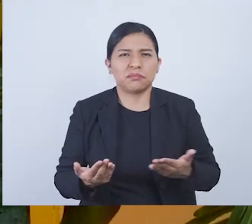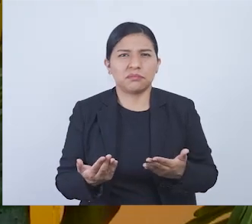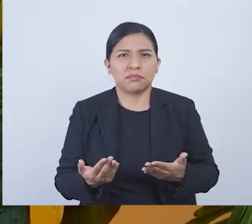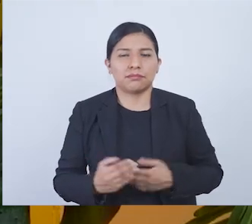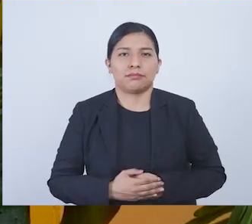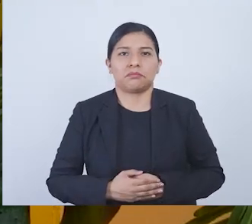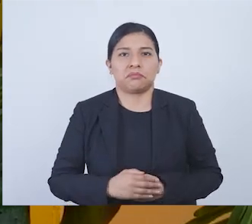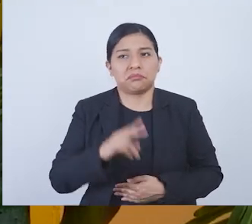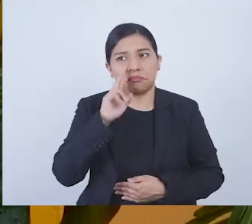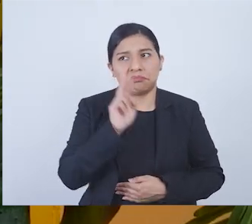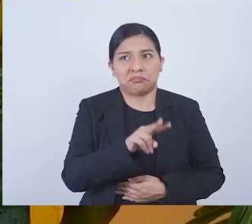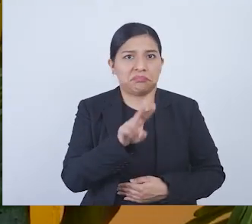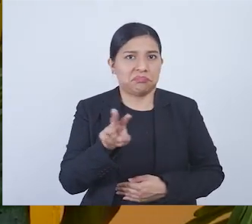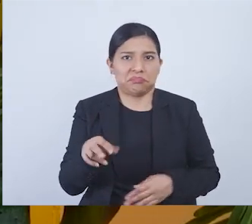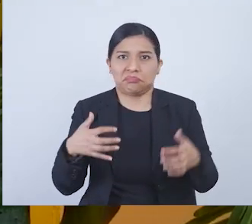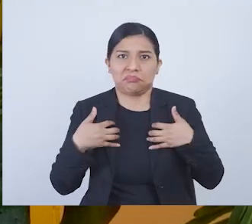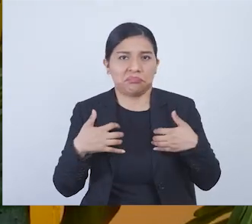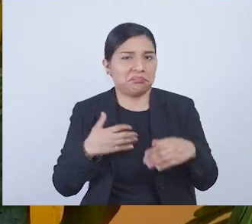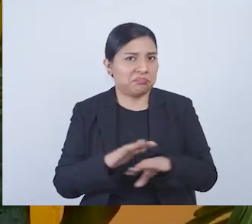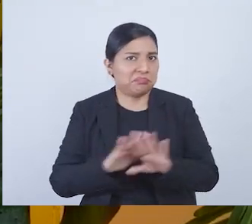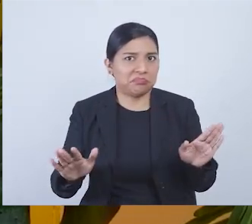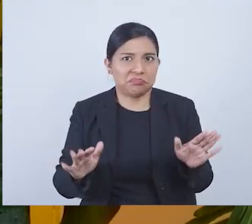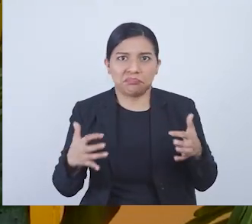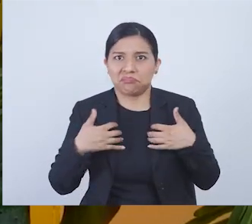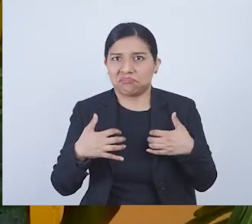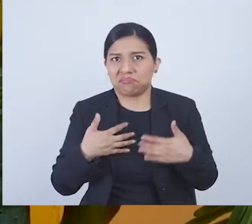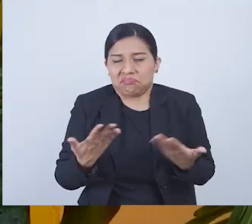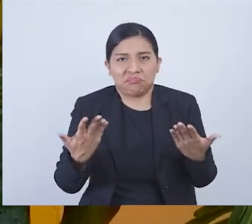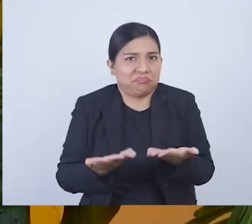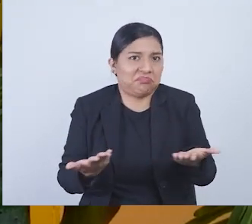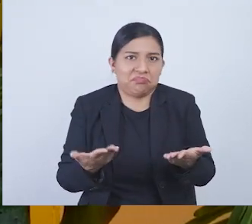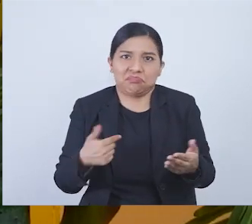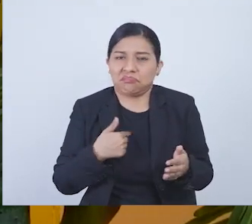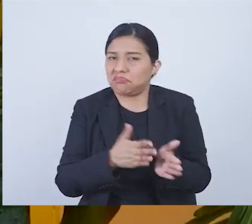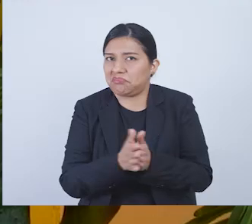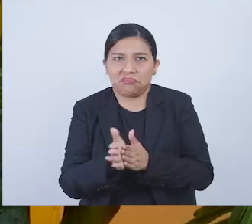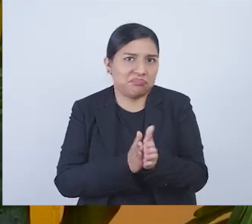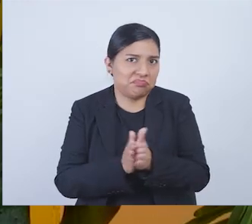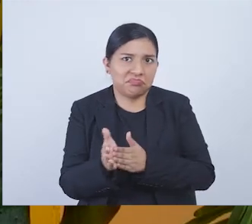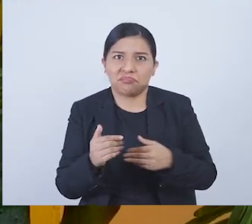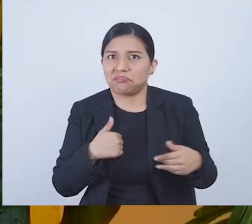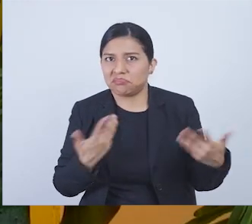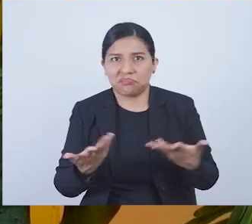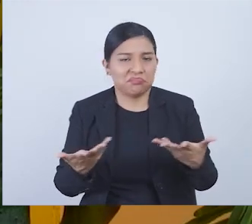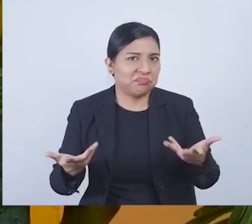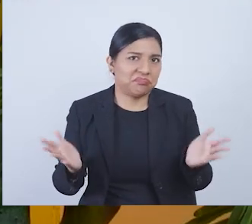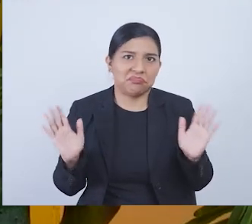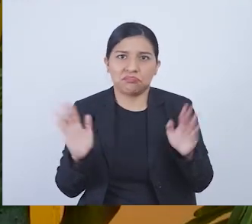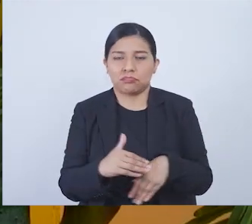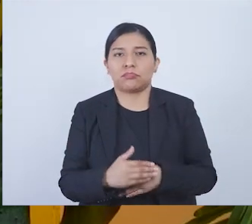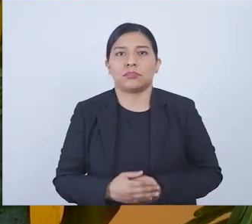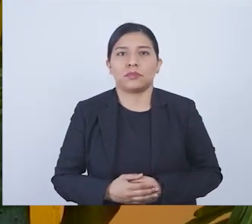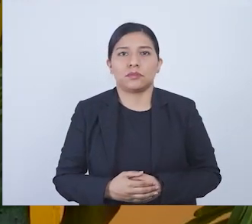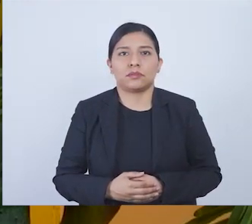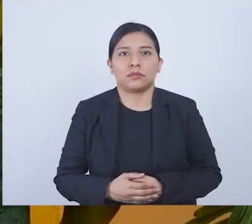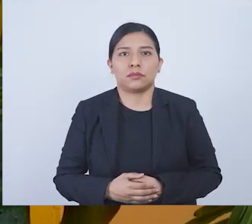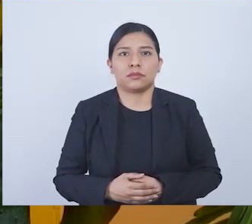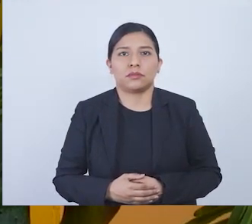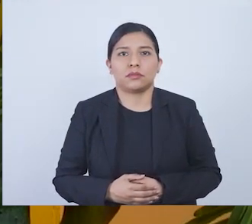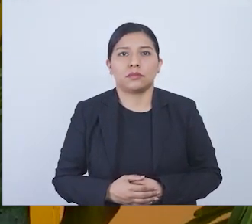simples espectadores de la vida. La vida ocurre en otro lado, la vida no me interesa, no me muevo, estoy aquí.